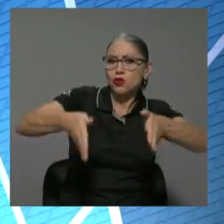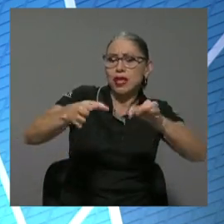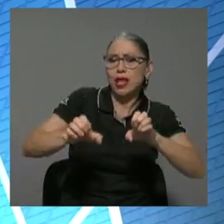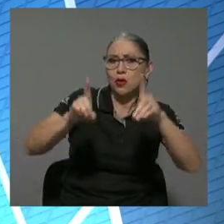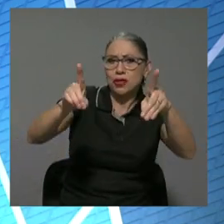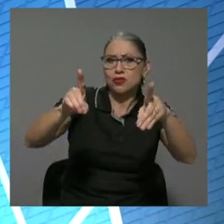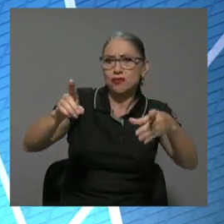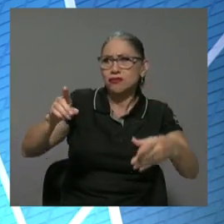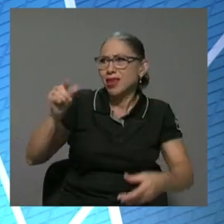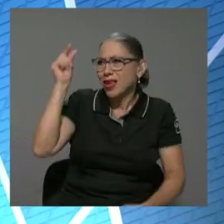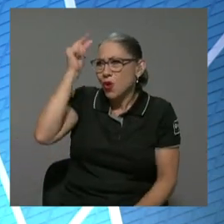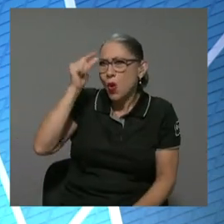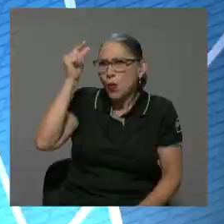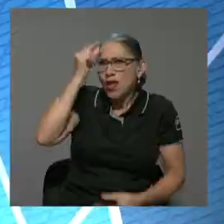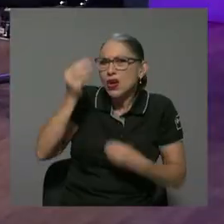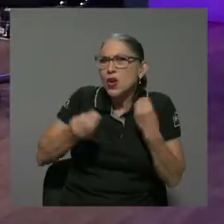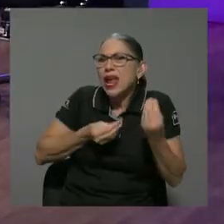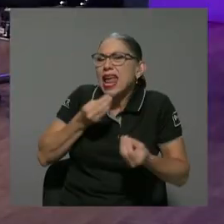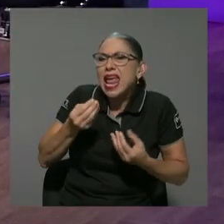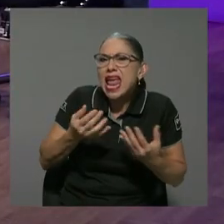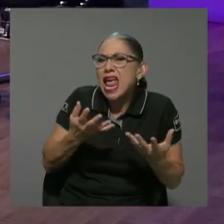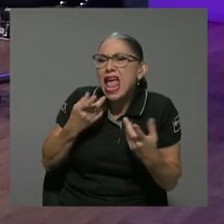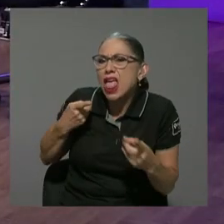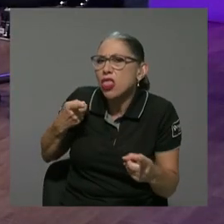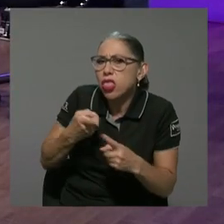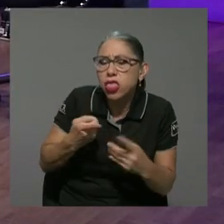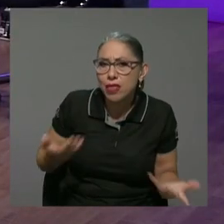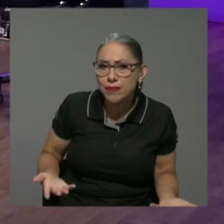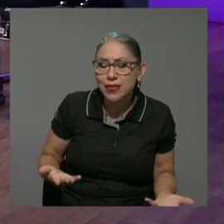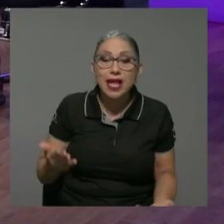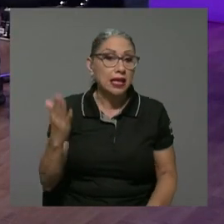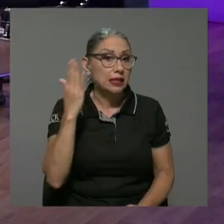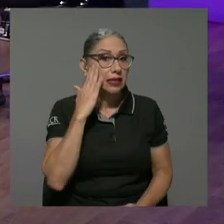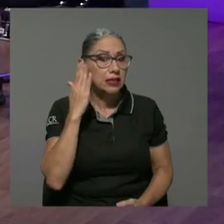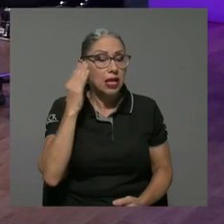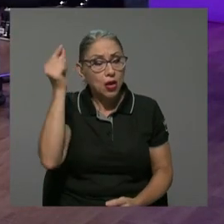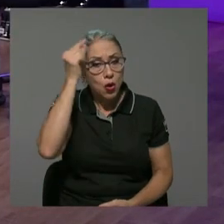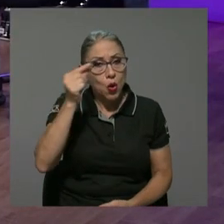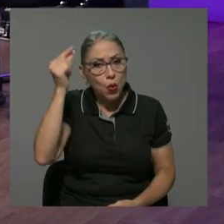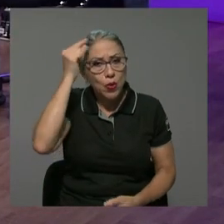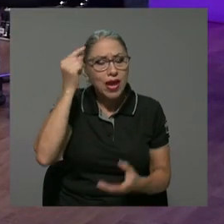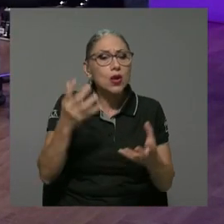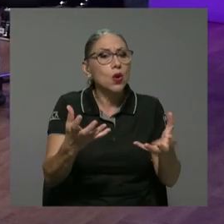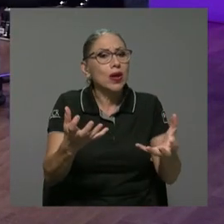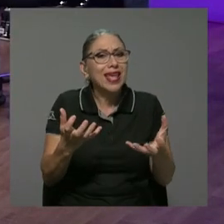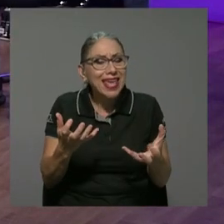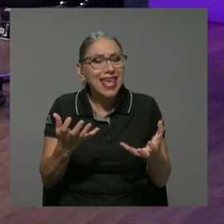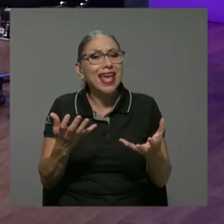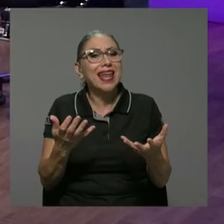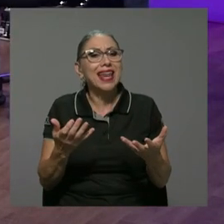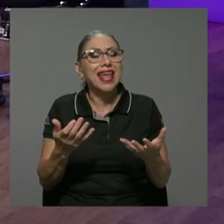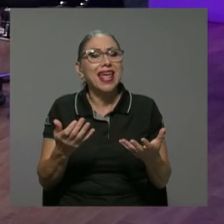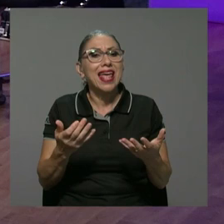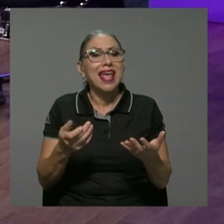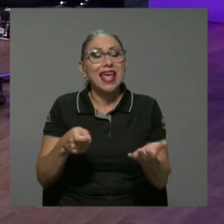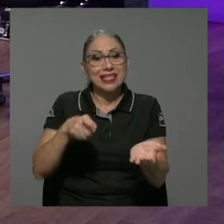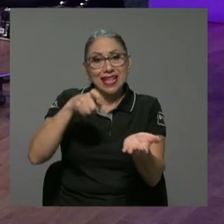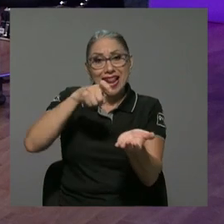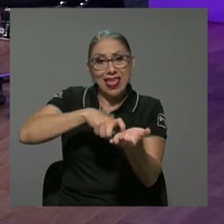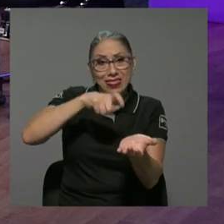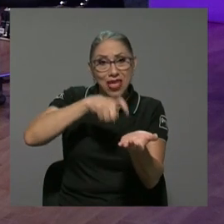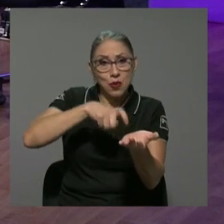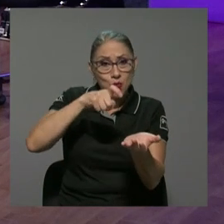gobierno lo que tenemos ahora? Bueno, está claro que el gobierno lo que quiere es reducir la deuda